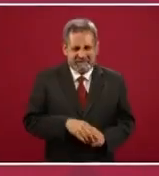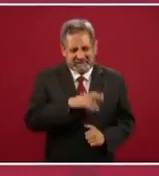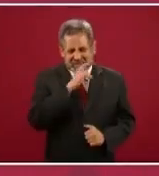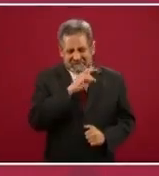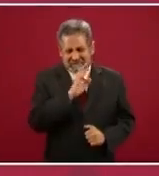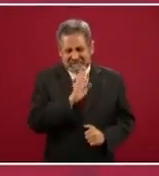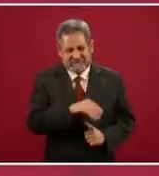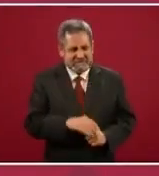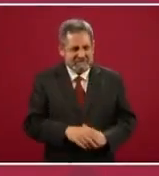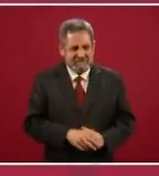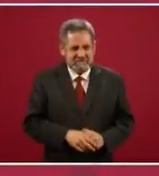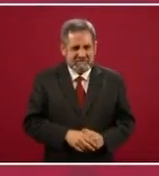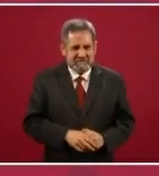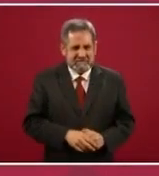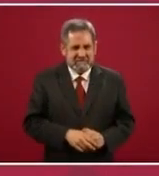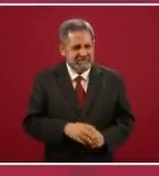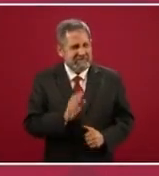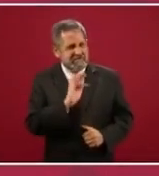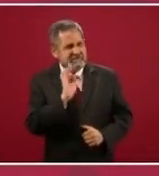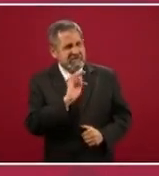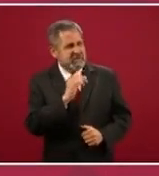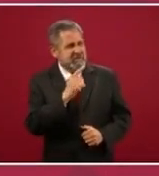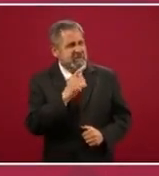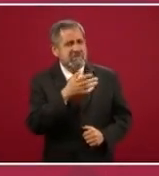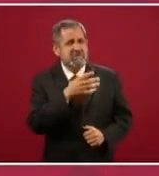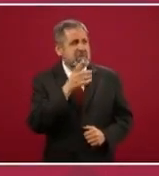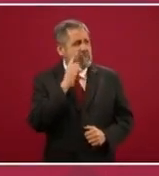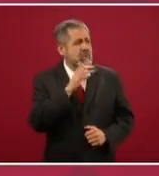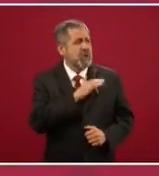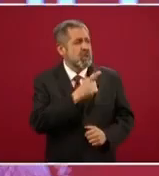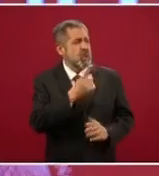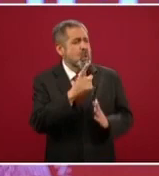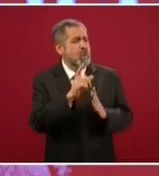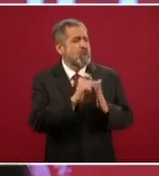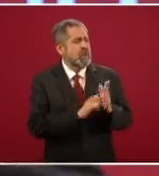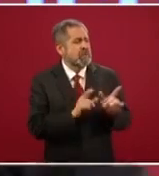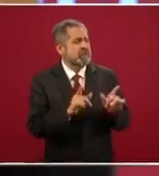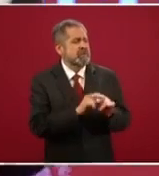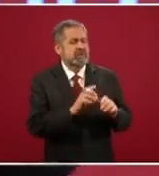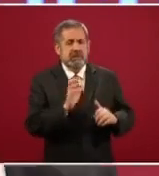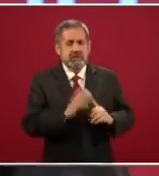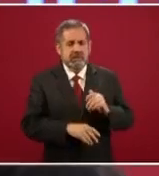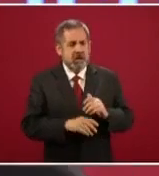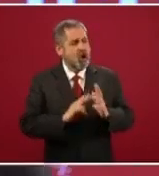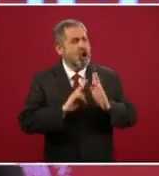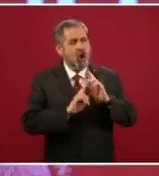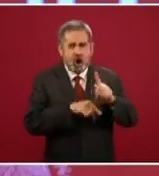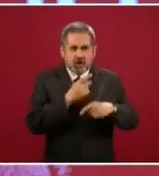eso cuando mucho va a tardar un mes y se recuperan.